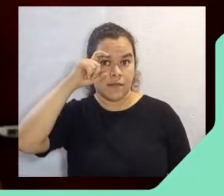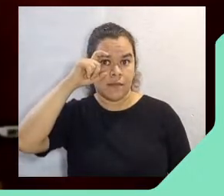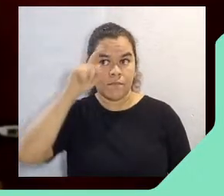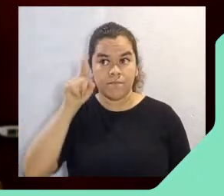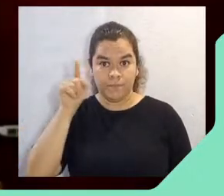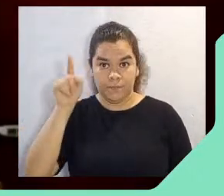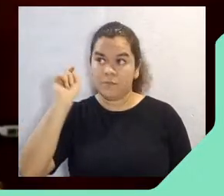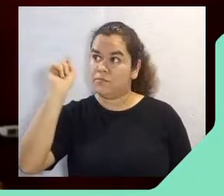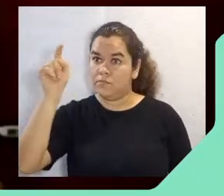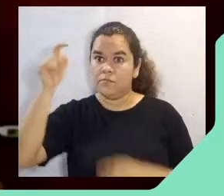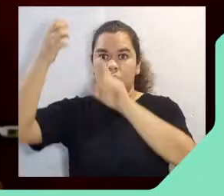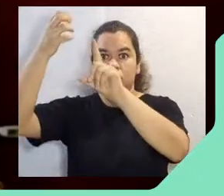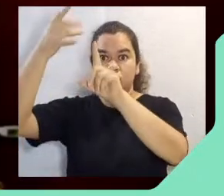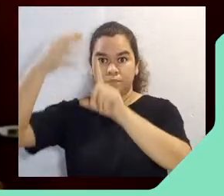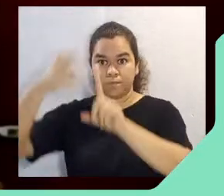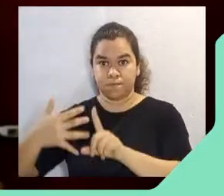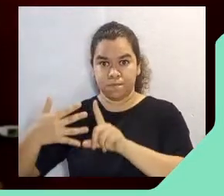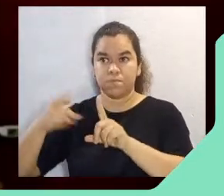varias